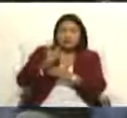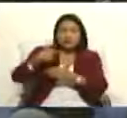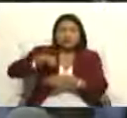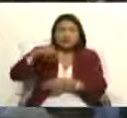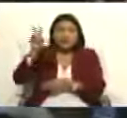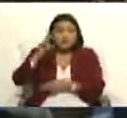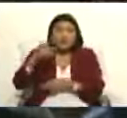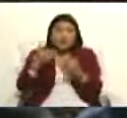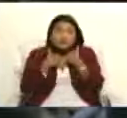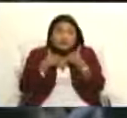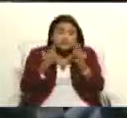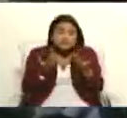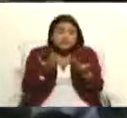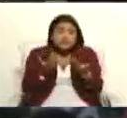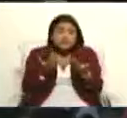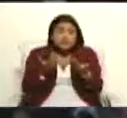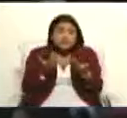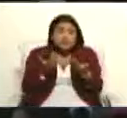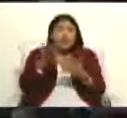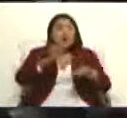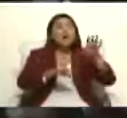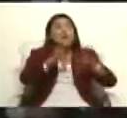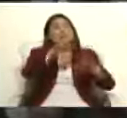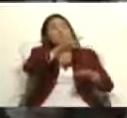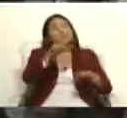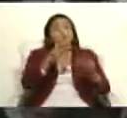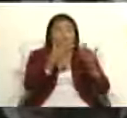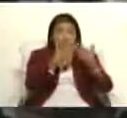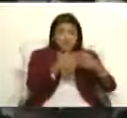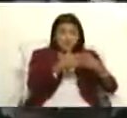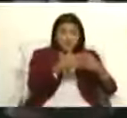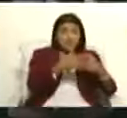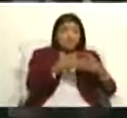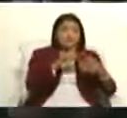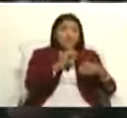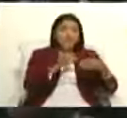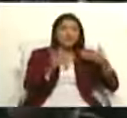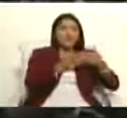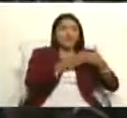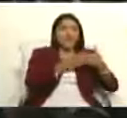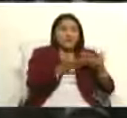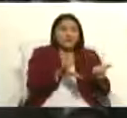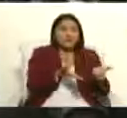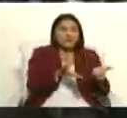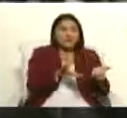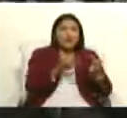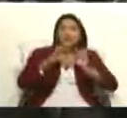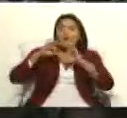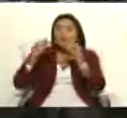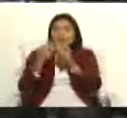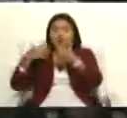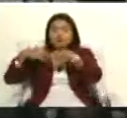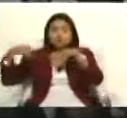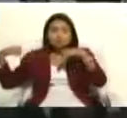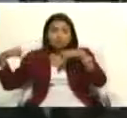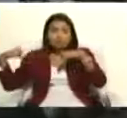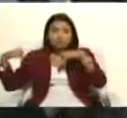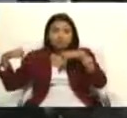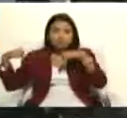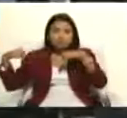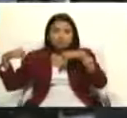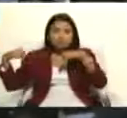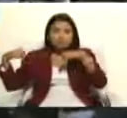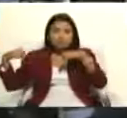todo nuestro pueblo porque aquí había personas que tenían una empresa y tuvieron que cerrarla familias Se han dividido por una gran